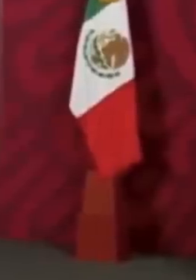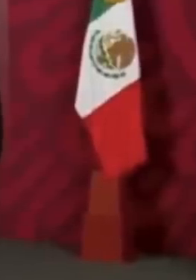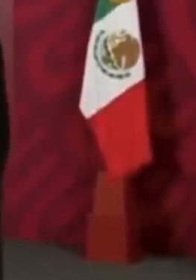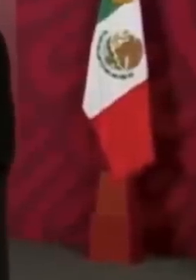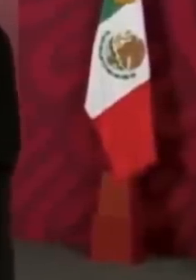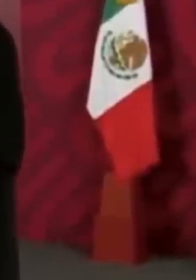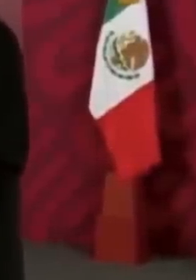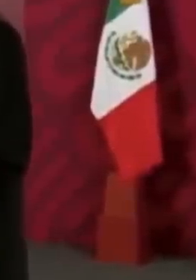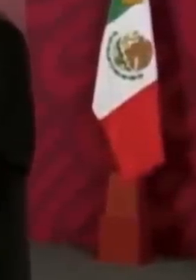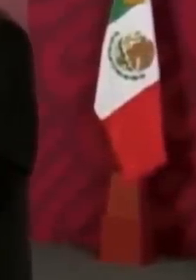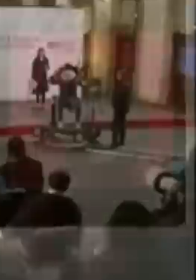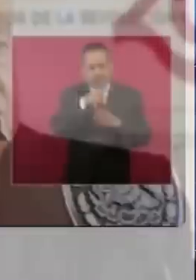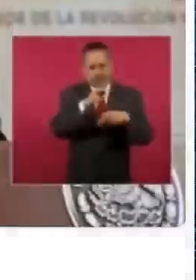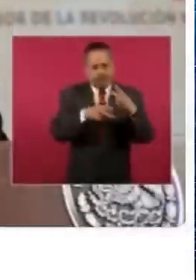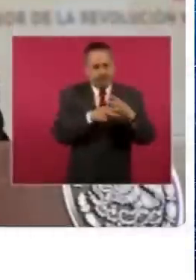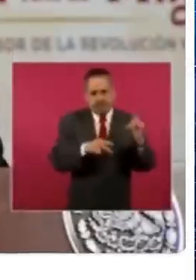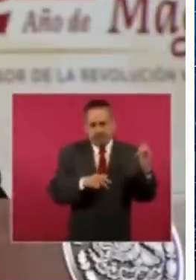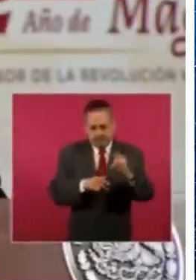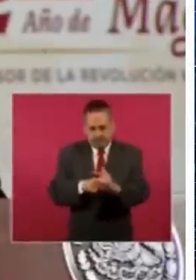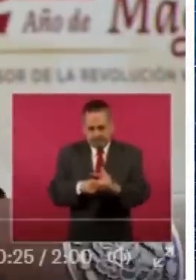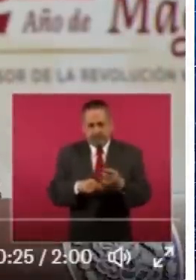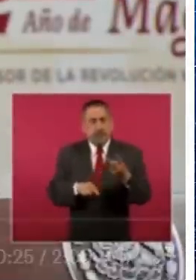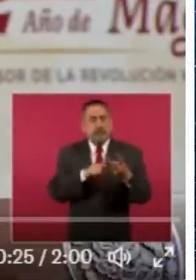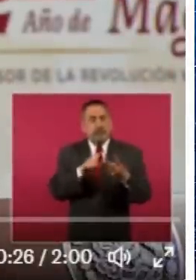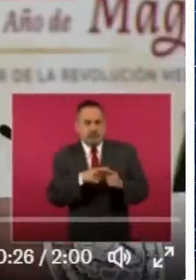está este dicen